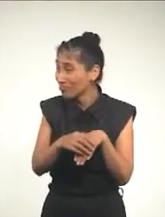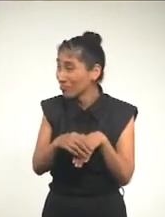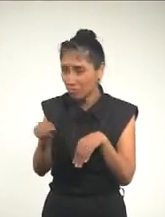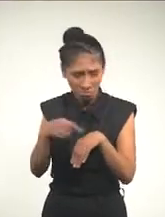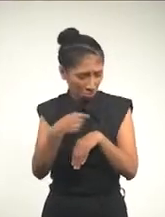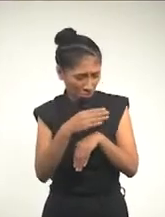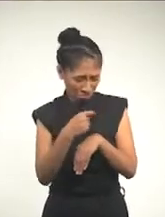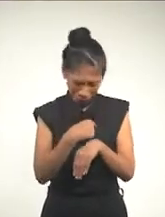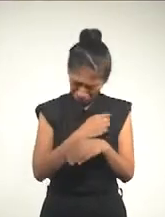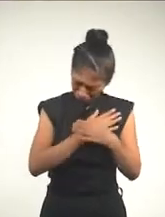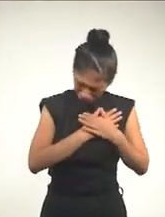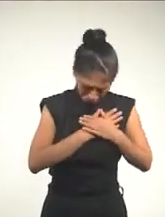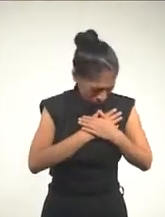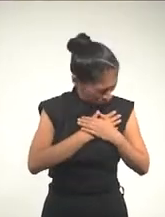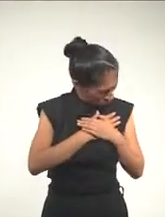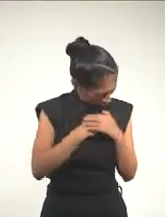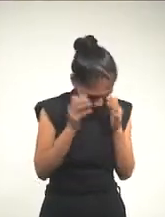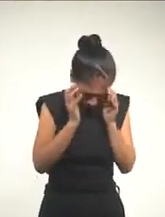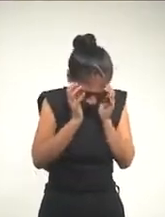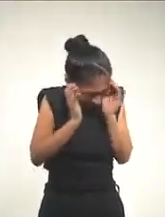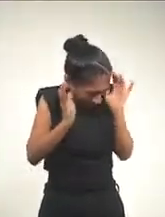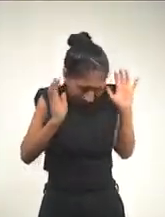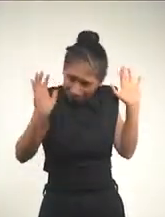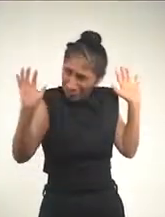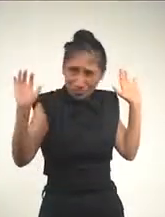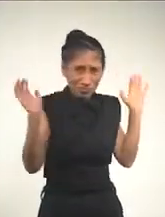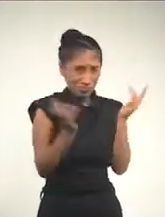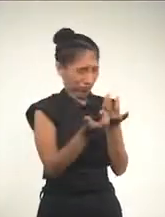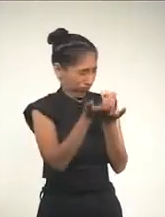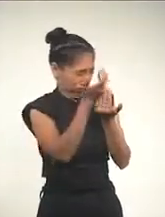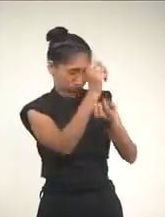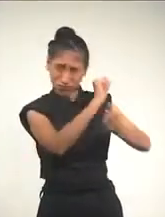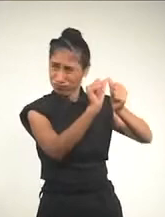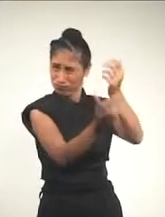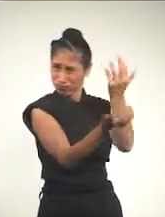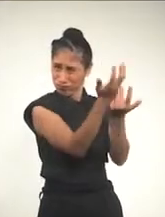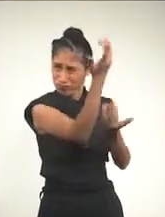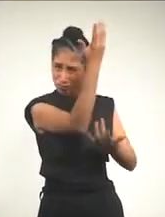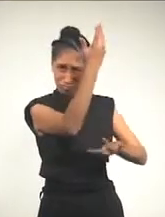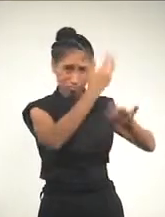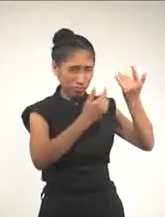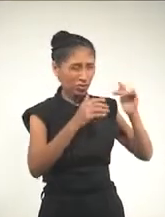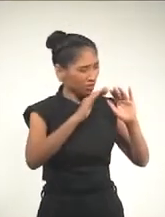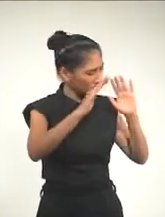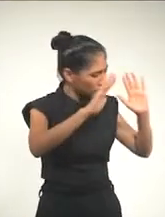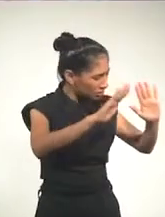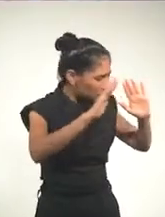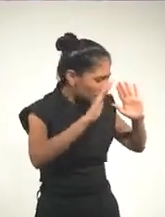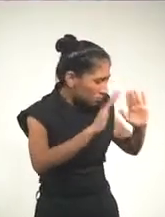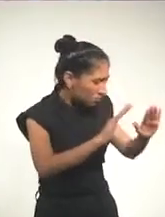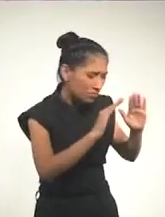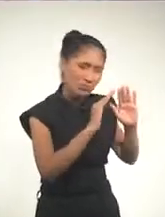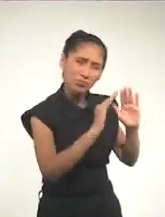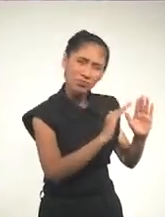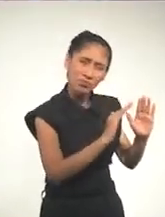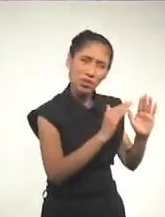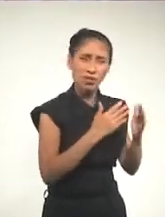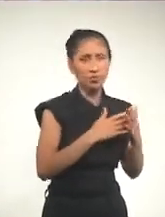barriguita como un volcán que explosiona con fuego amarillo y rojo. ¡Chancay!